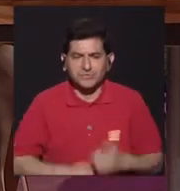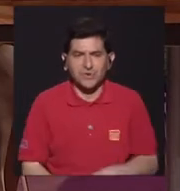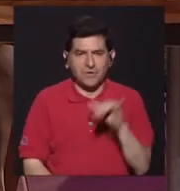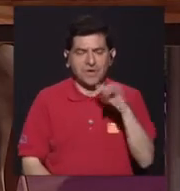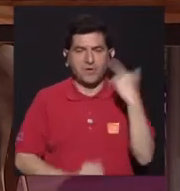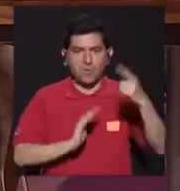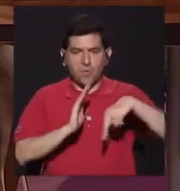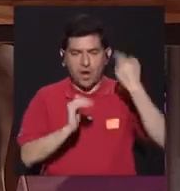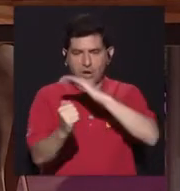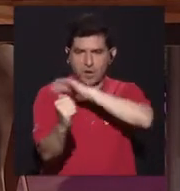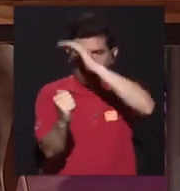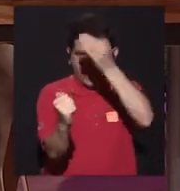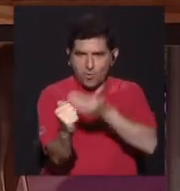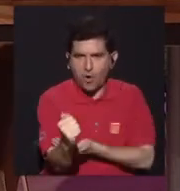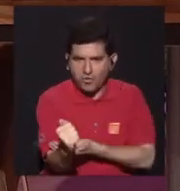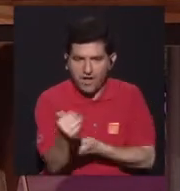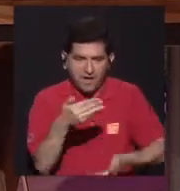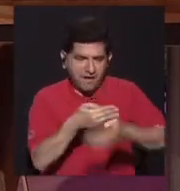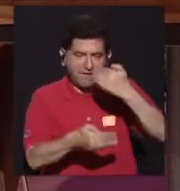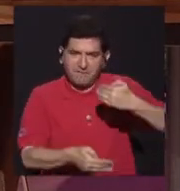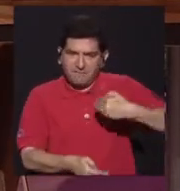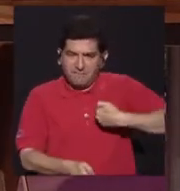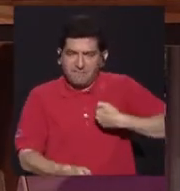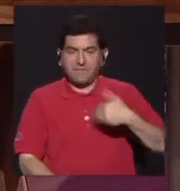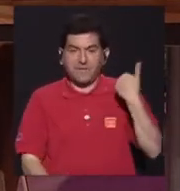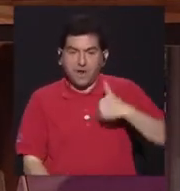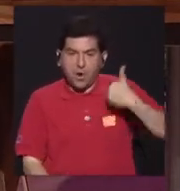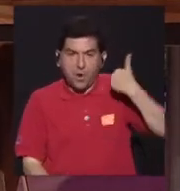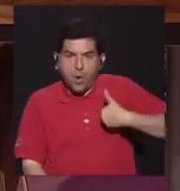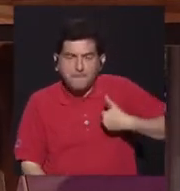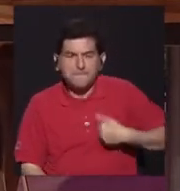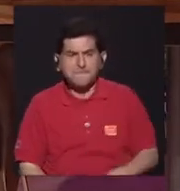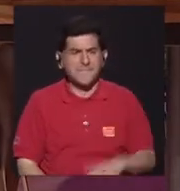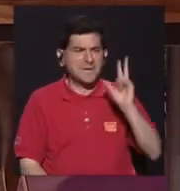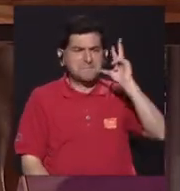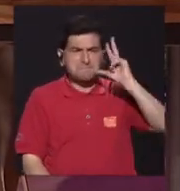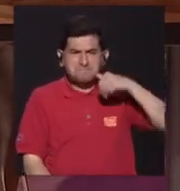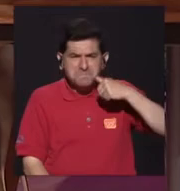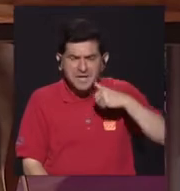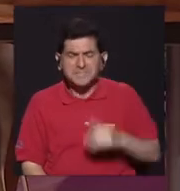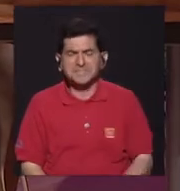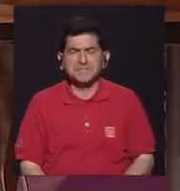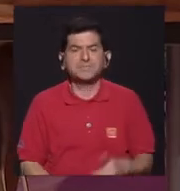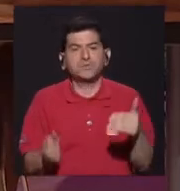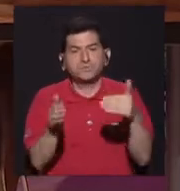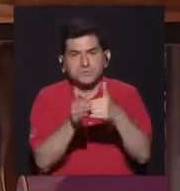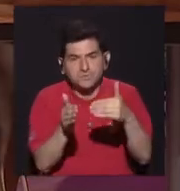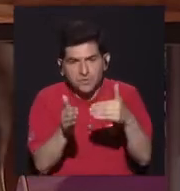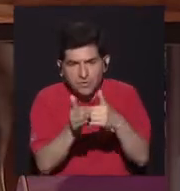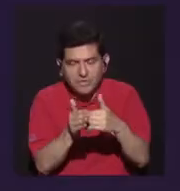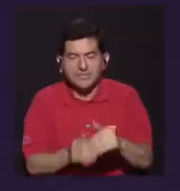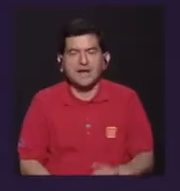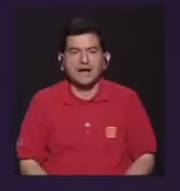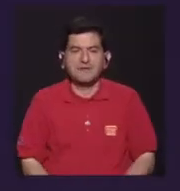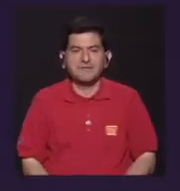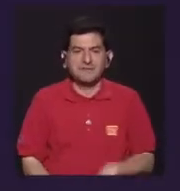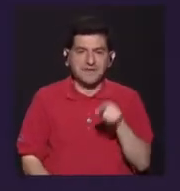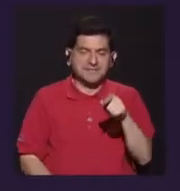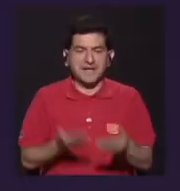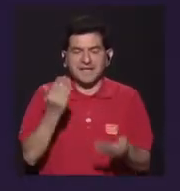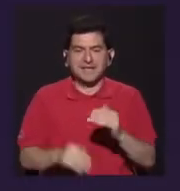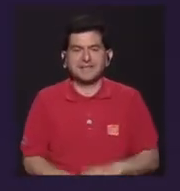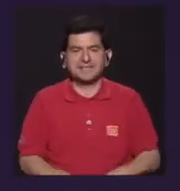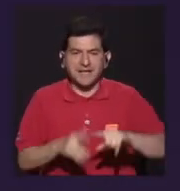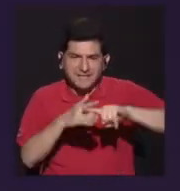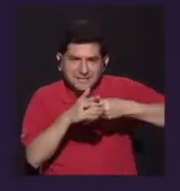los roles de poder que habían. Hombres con machismos renovados, ¿verdad? O incluso podríamos decir